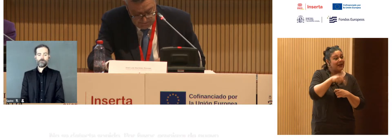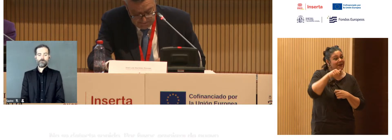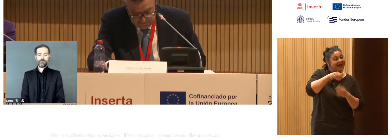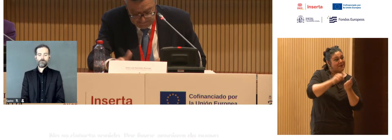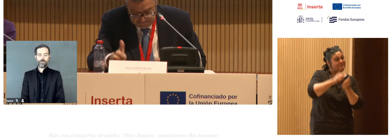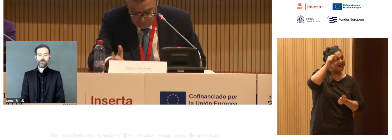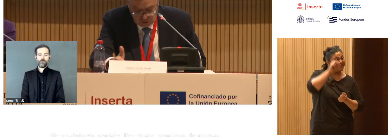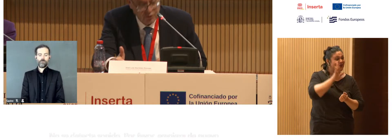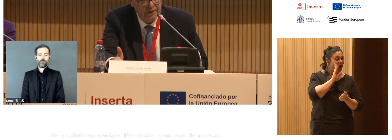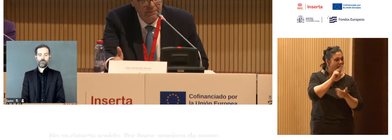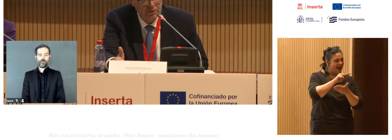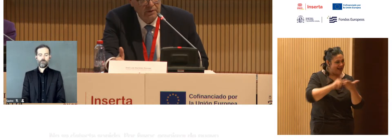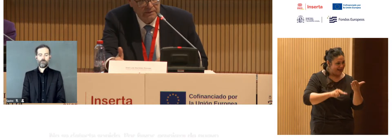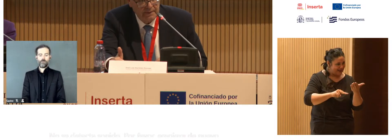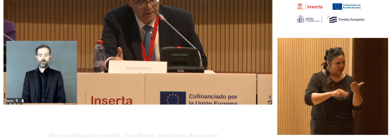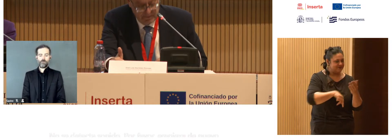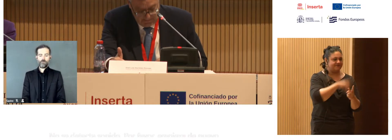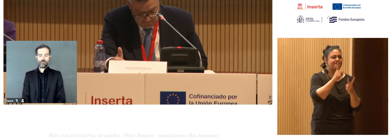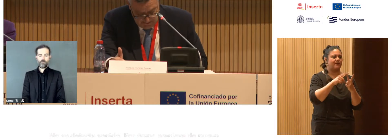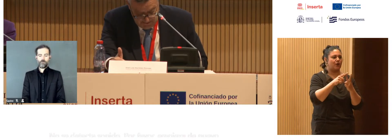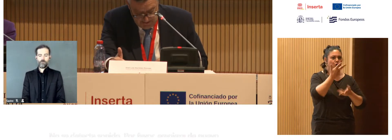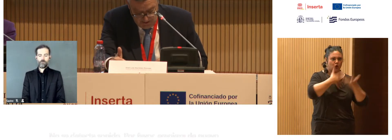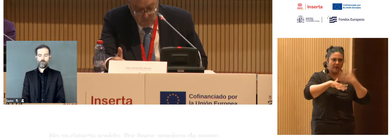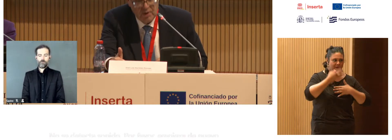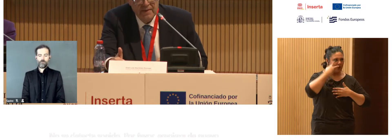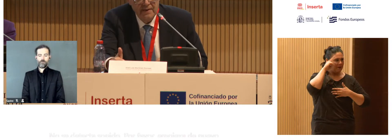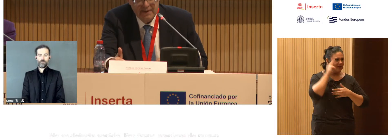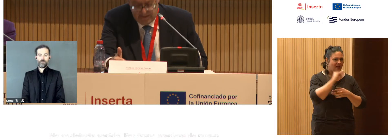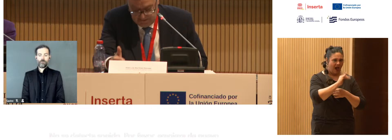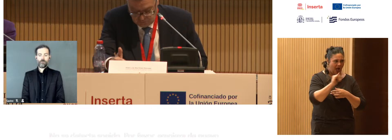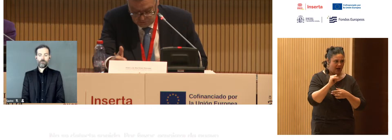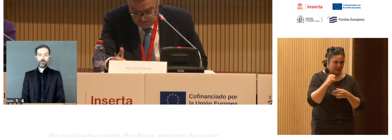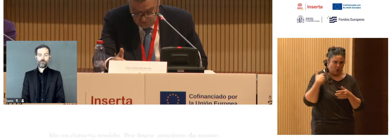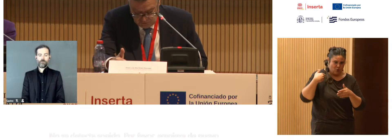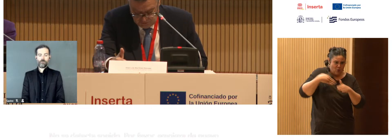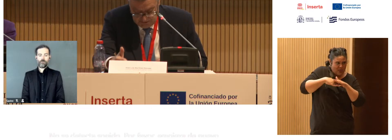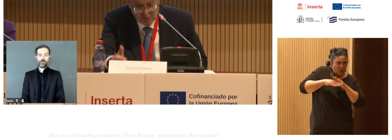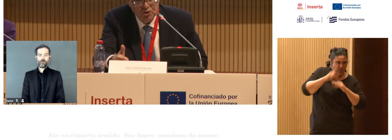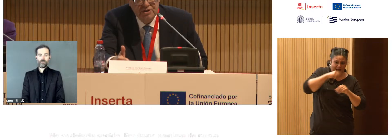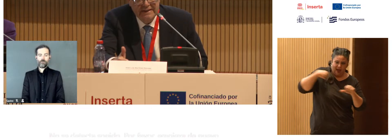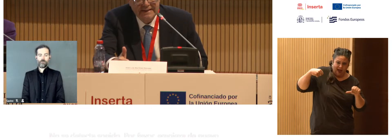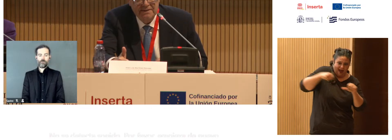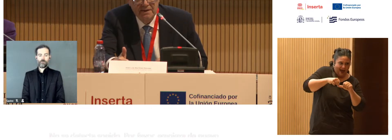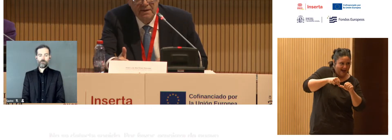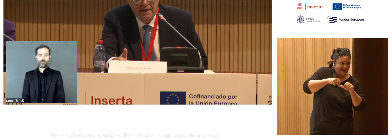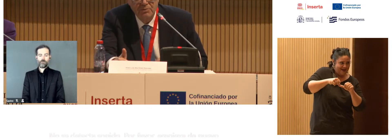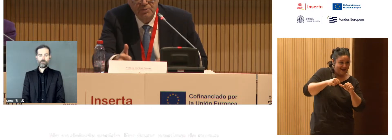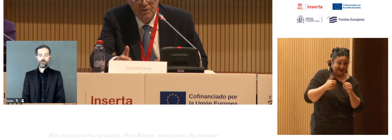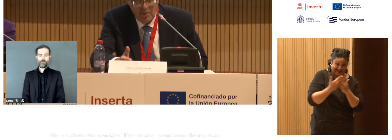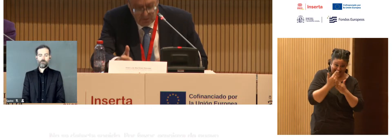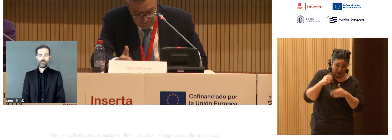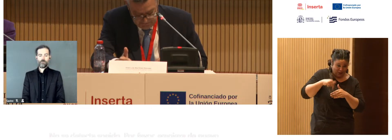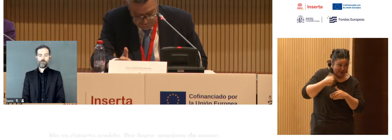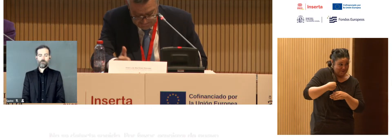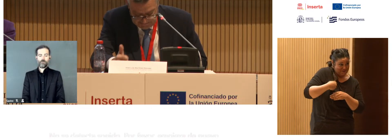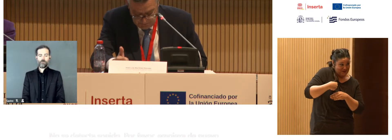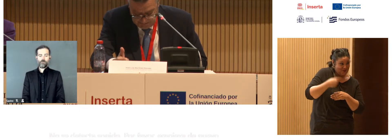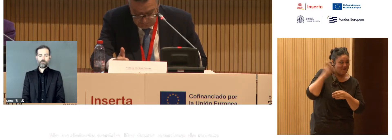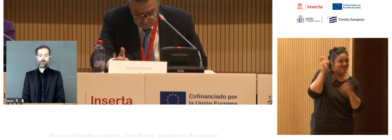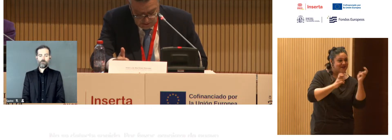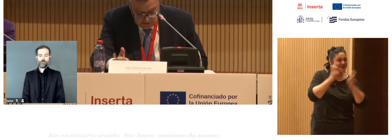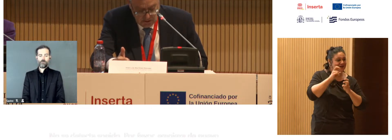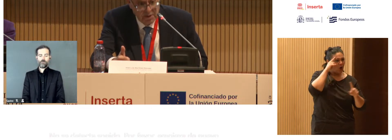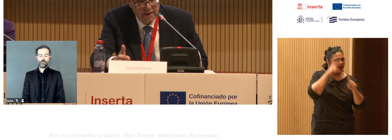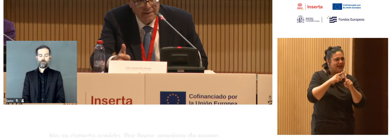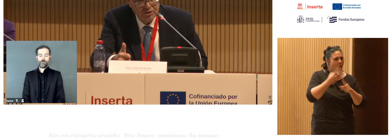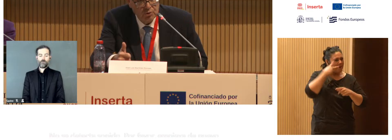leído. Tenemos conocimiento y experiencia acumulada en estos años. En estos días hemos venido a potenciarlas y, por lo